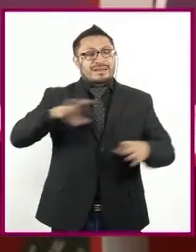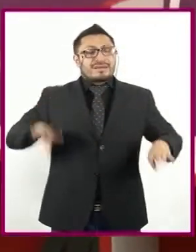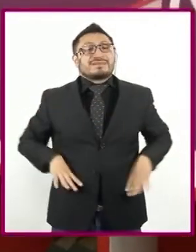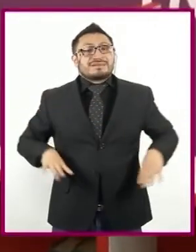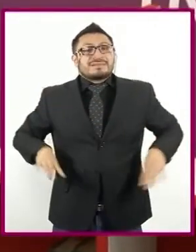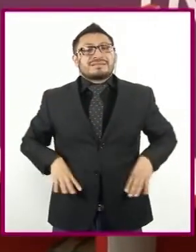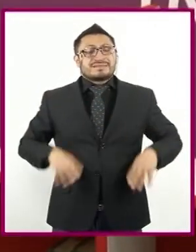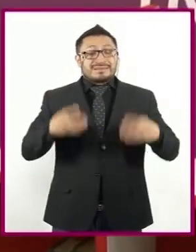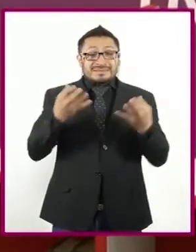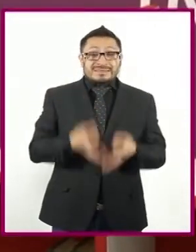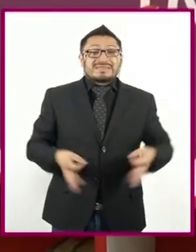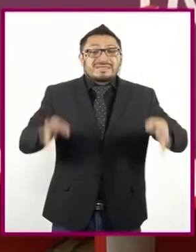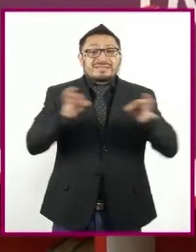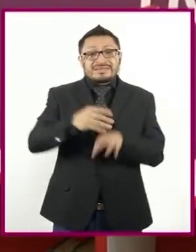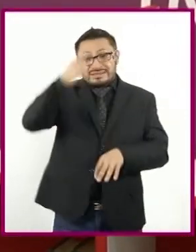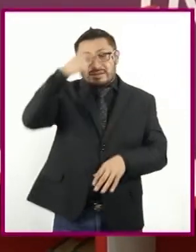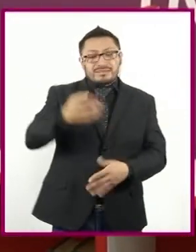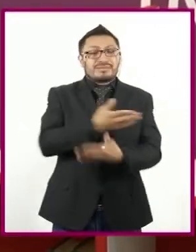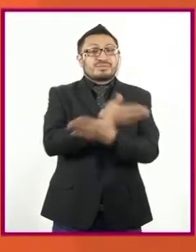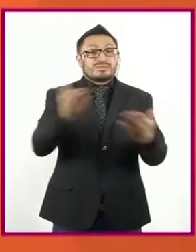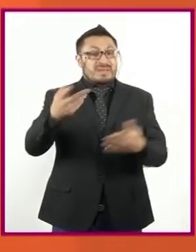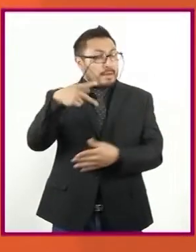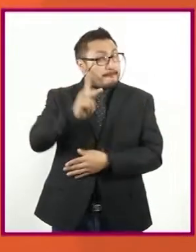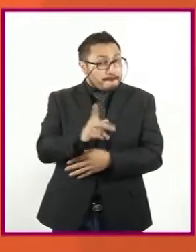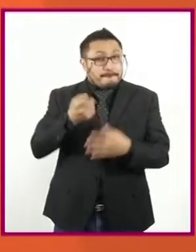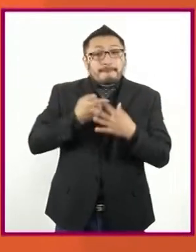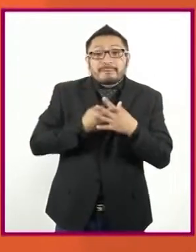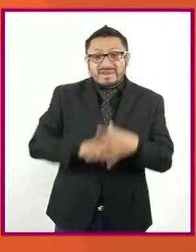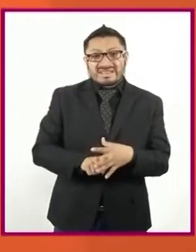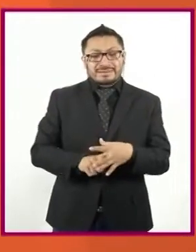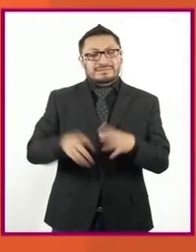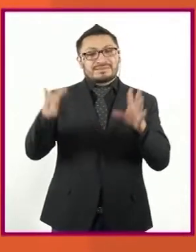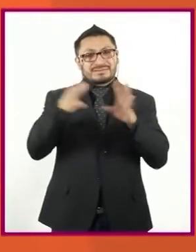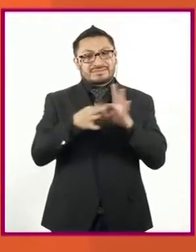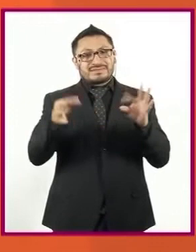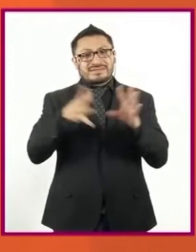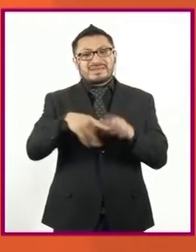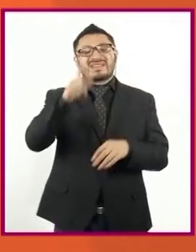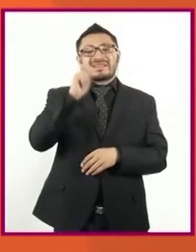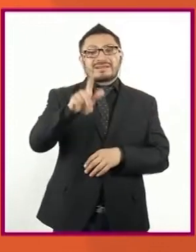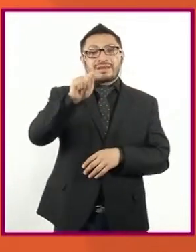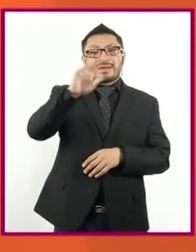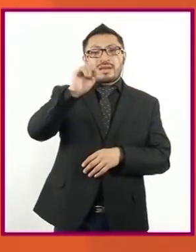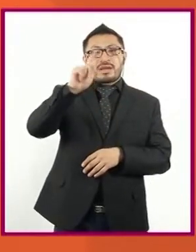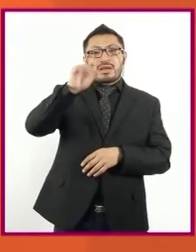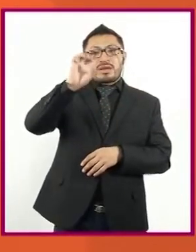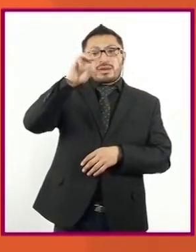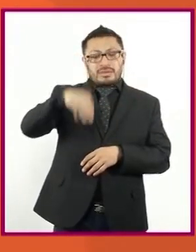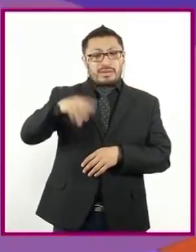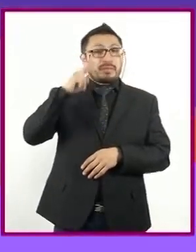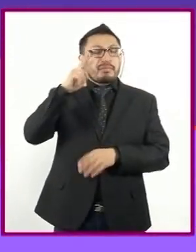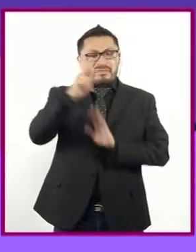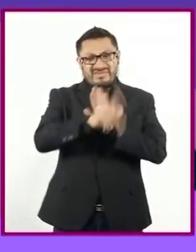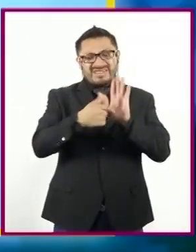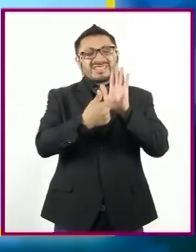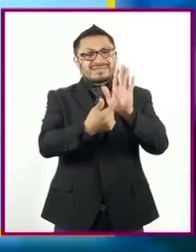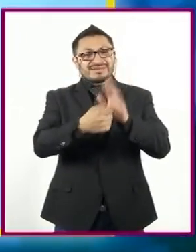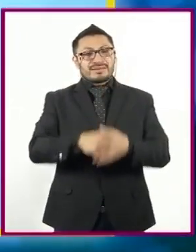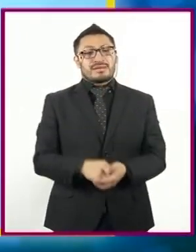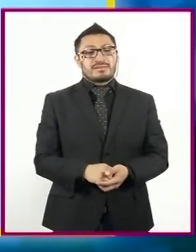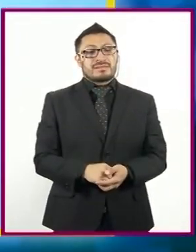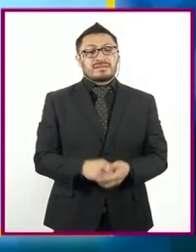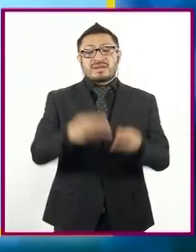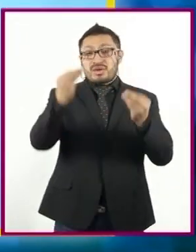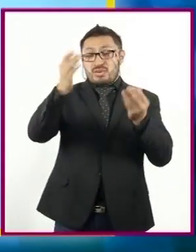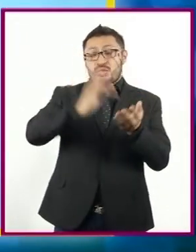sean significativos para ustedes. Pero para iniciar, definamos qué es un tótem viendo el siguiente video.